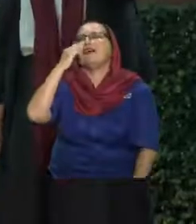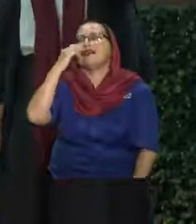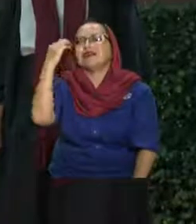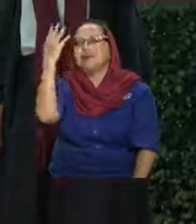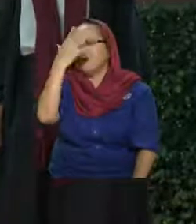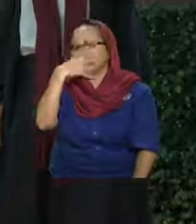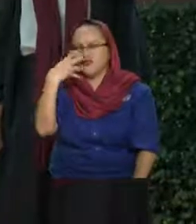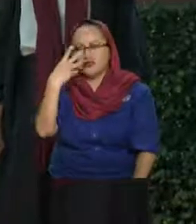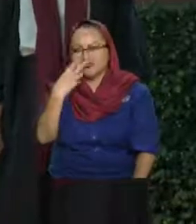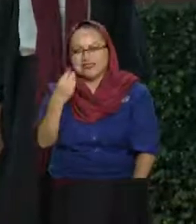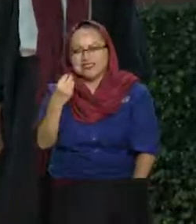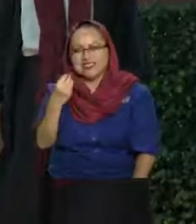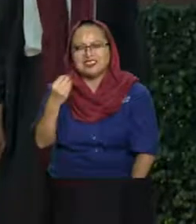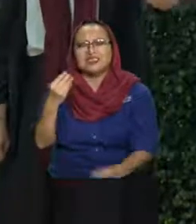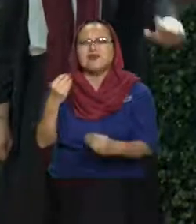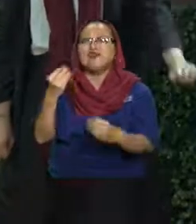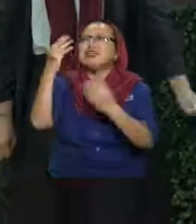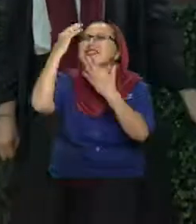Gracias, papito lindo.